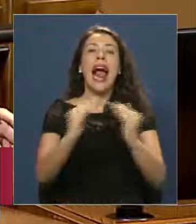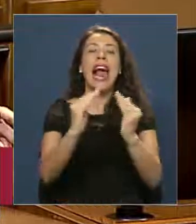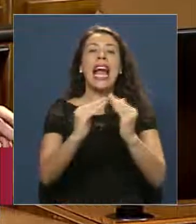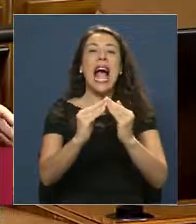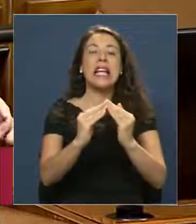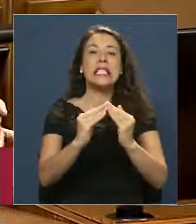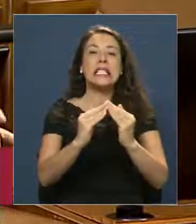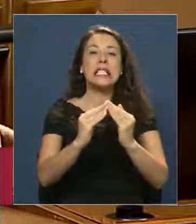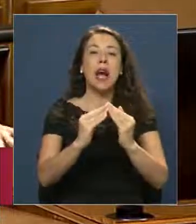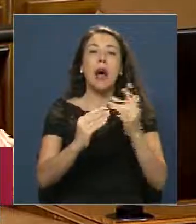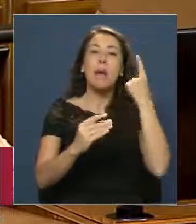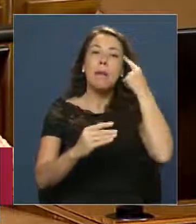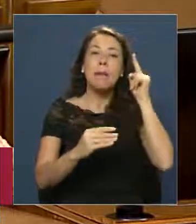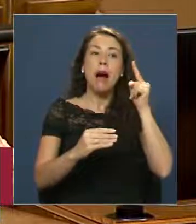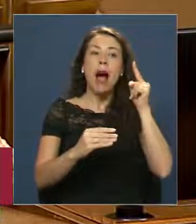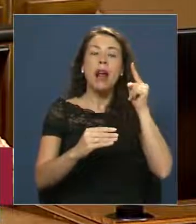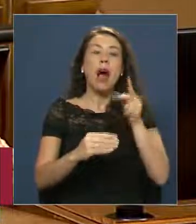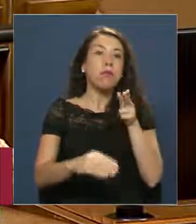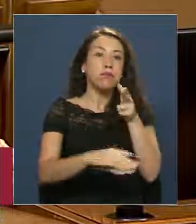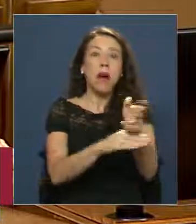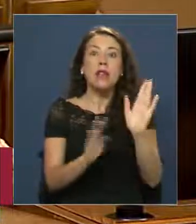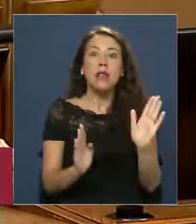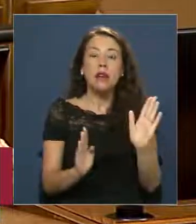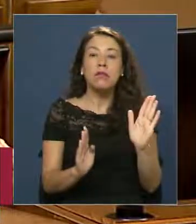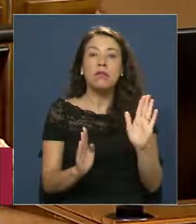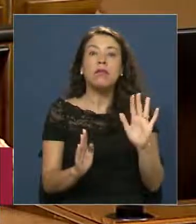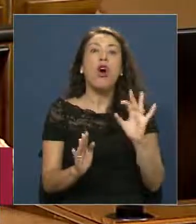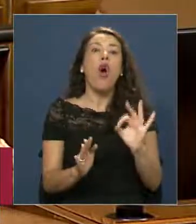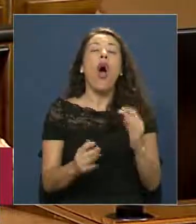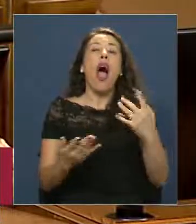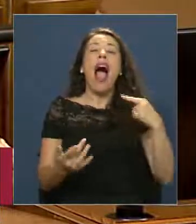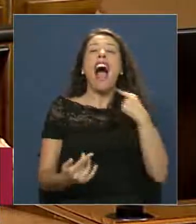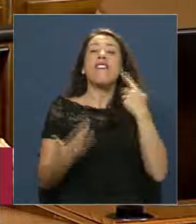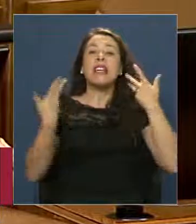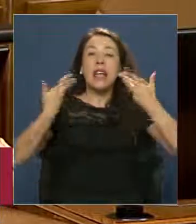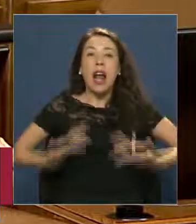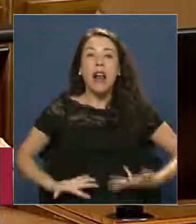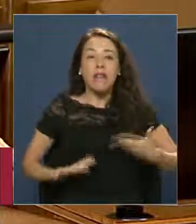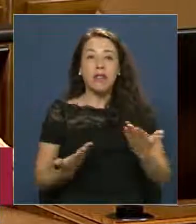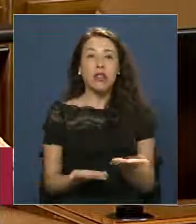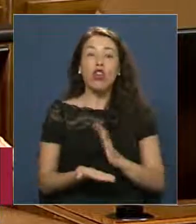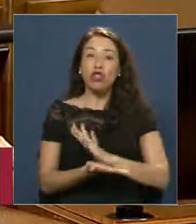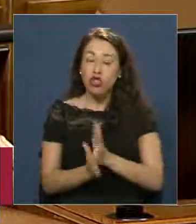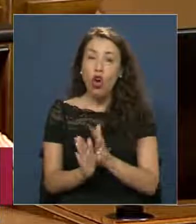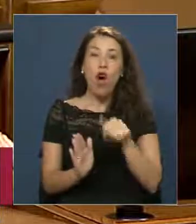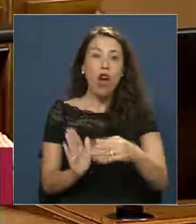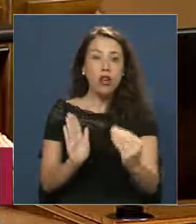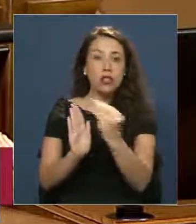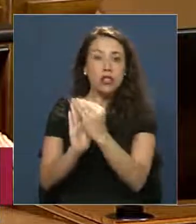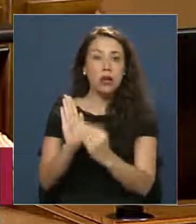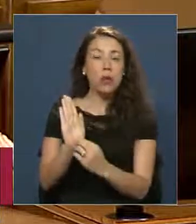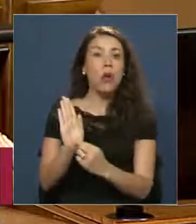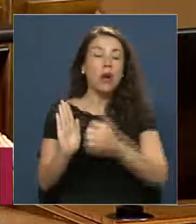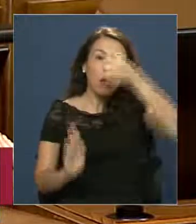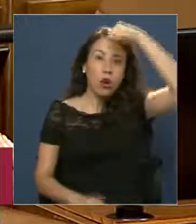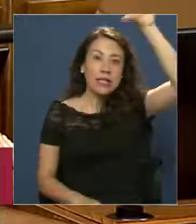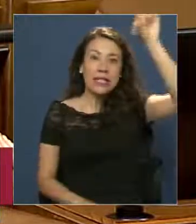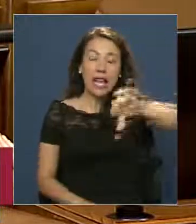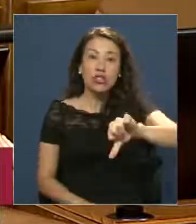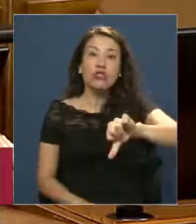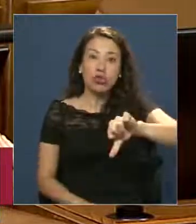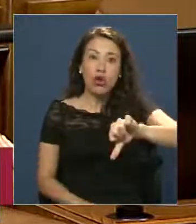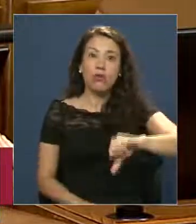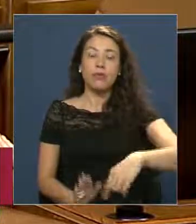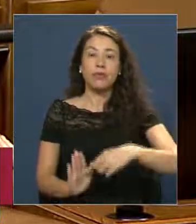domicilio para atentar contra su vida y su integridad física. Todo eso va a quedar sancionado con